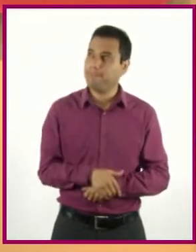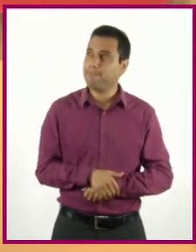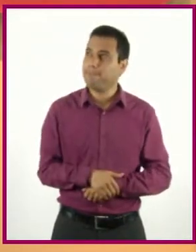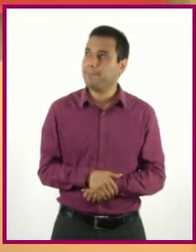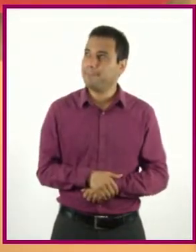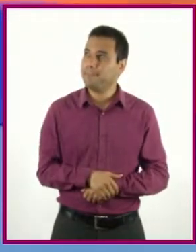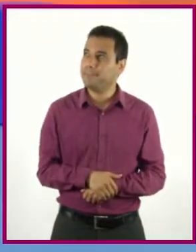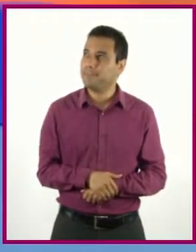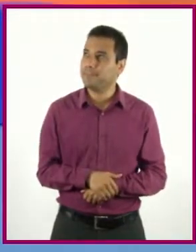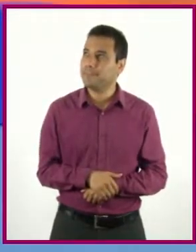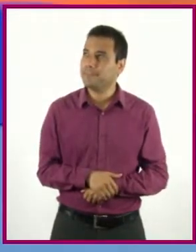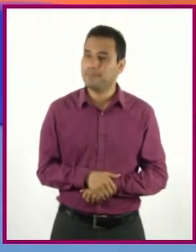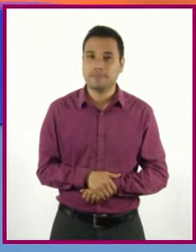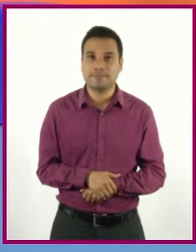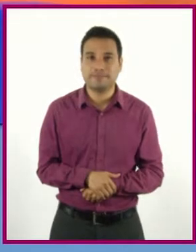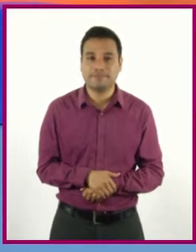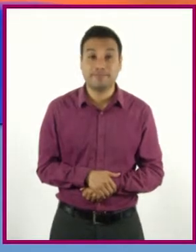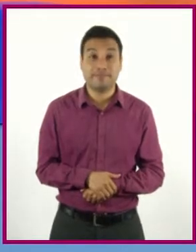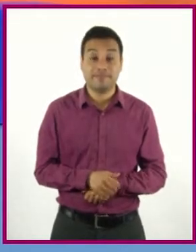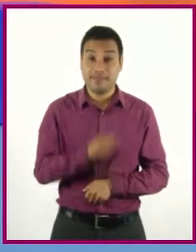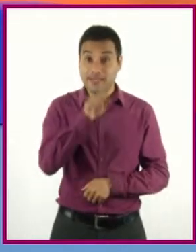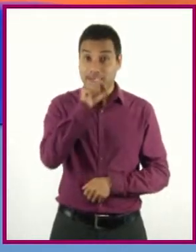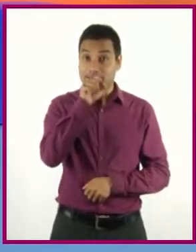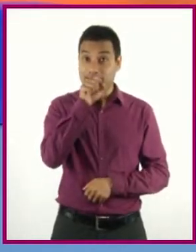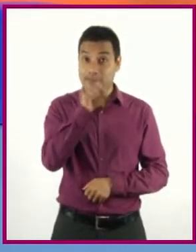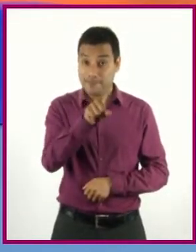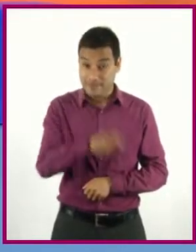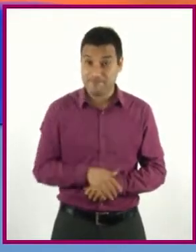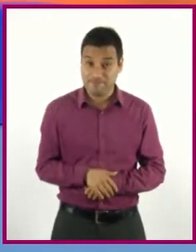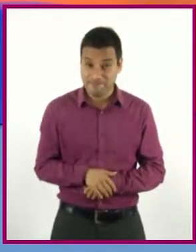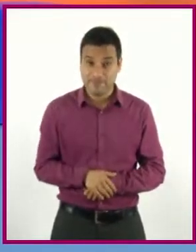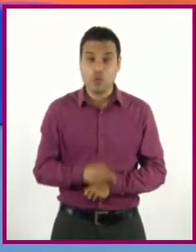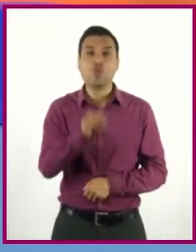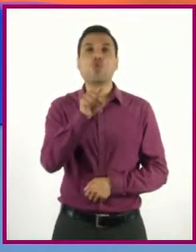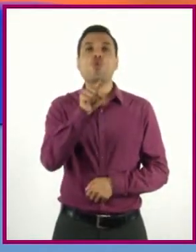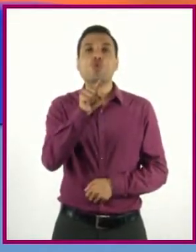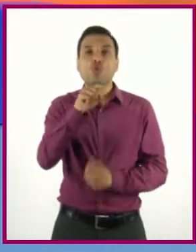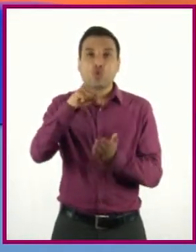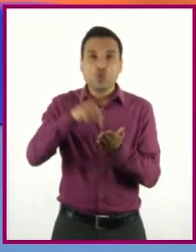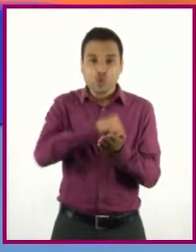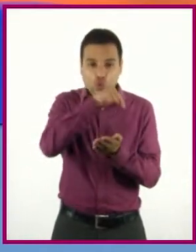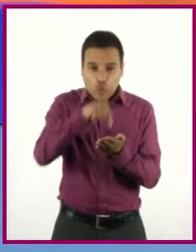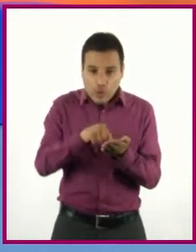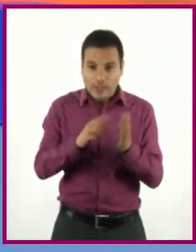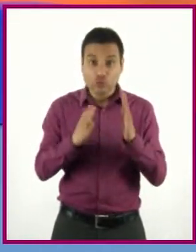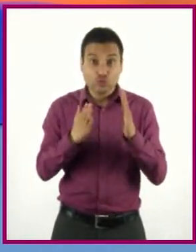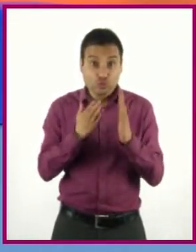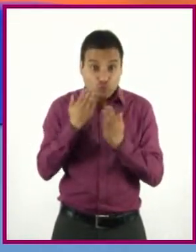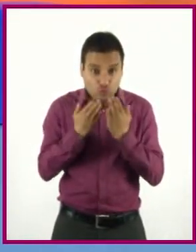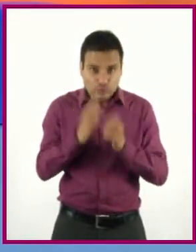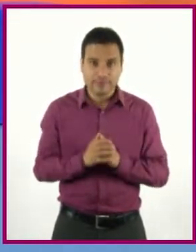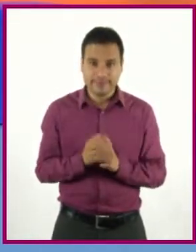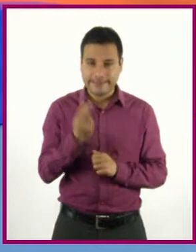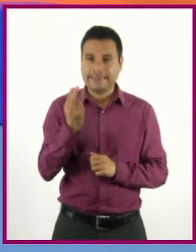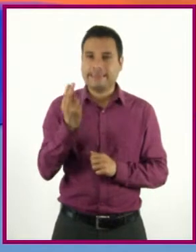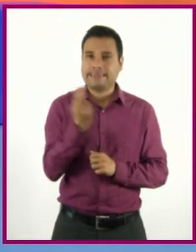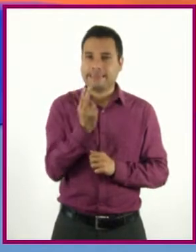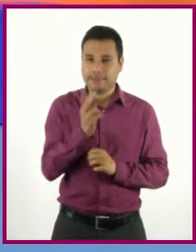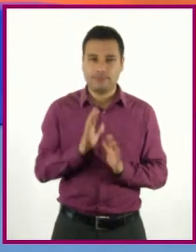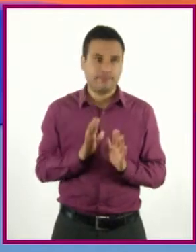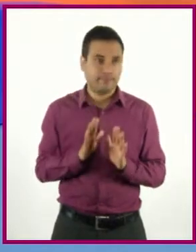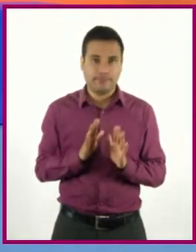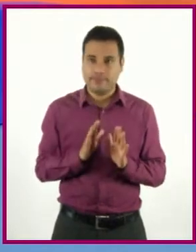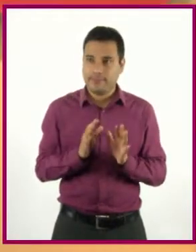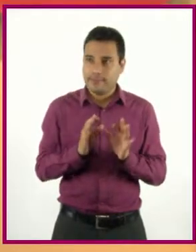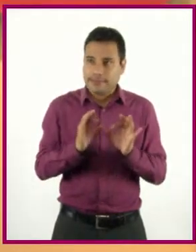y punzón. También es importante que el espacio designado para la construcción de su aprendizaje esté libre de